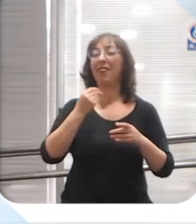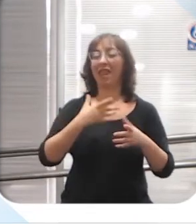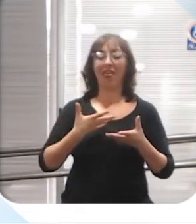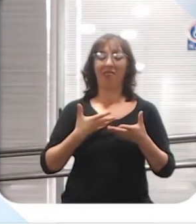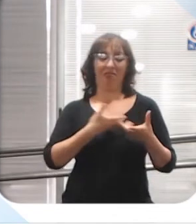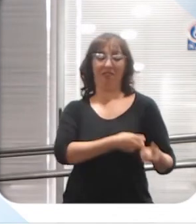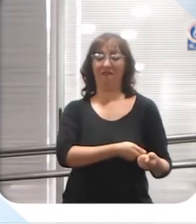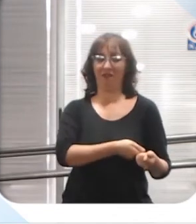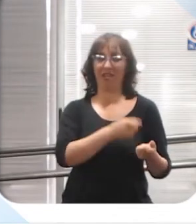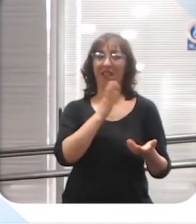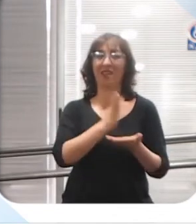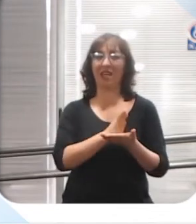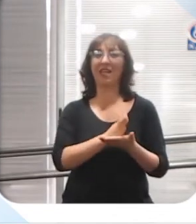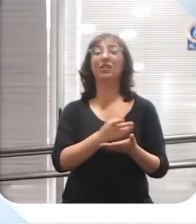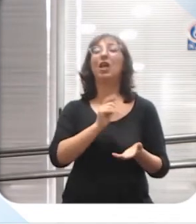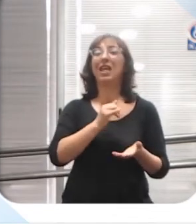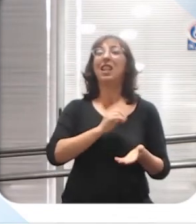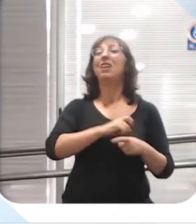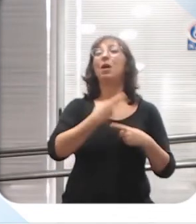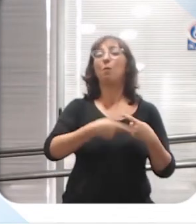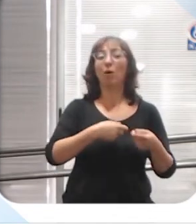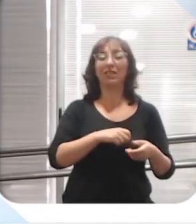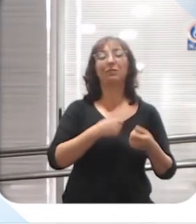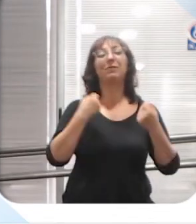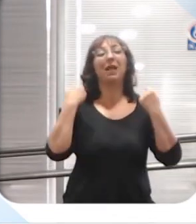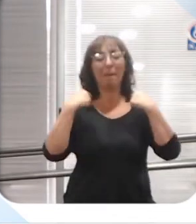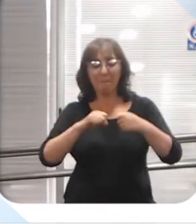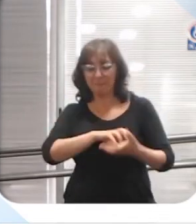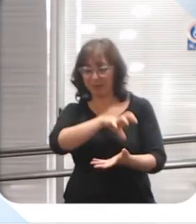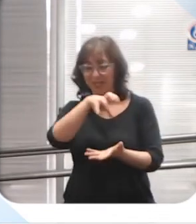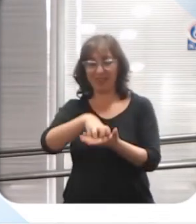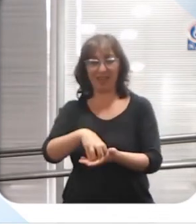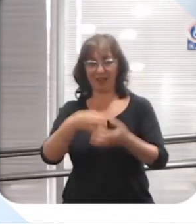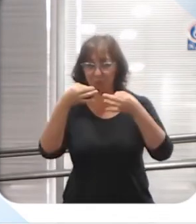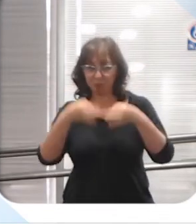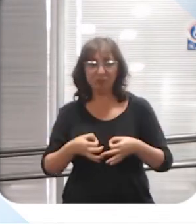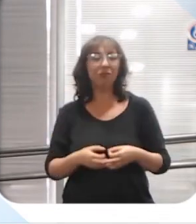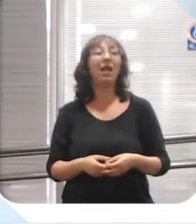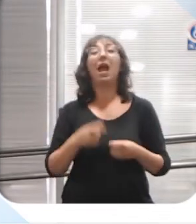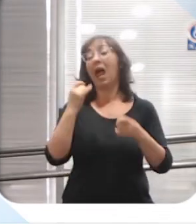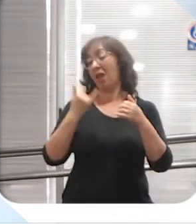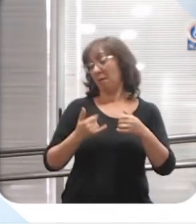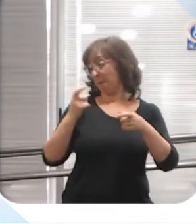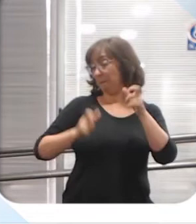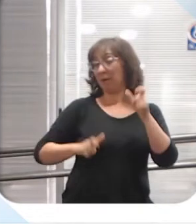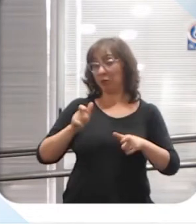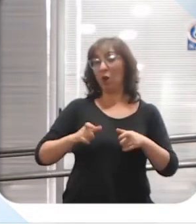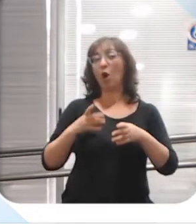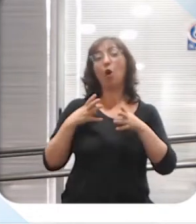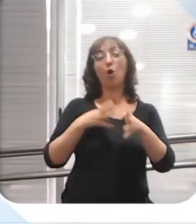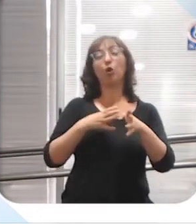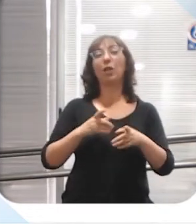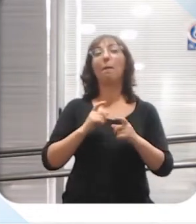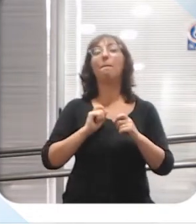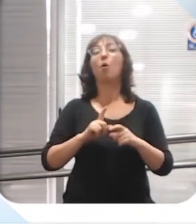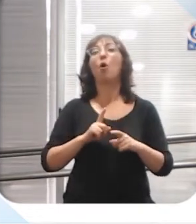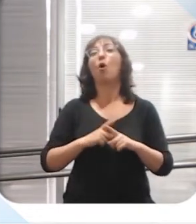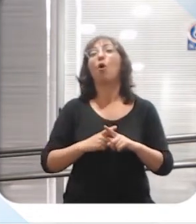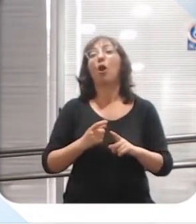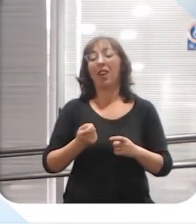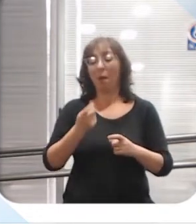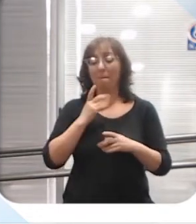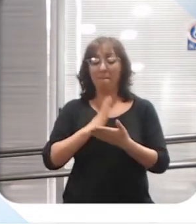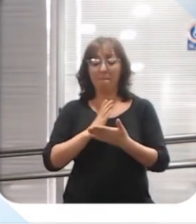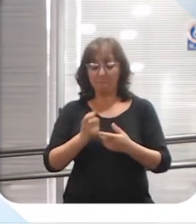y instalarlos, ¿verdad? Hay personas que pueden luchar por sus propios derechos. Hay